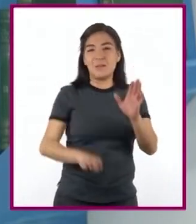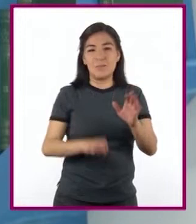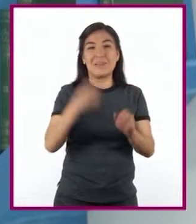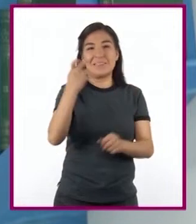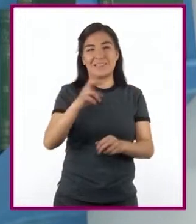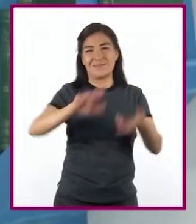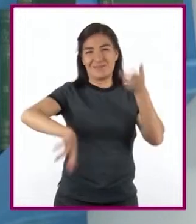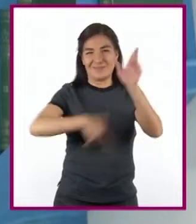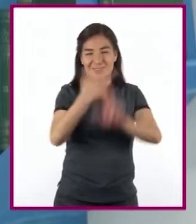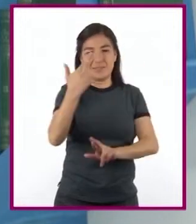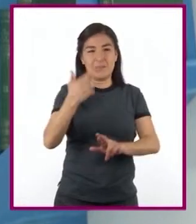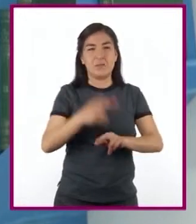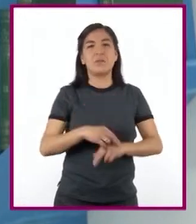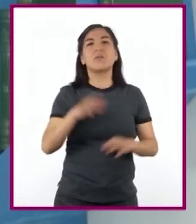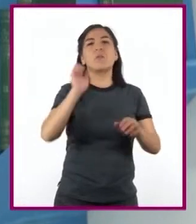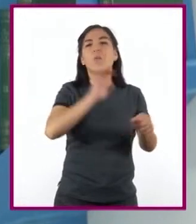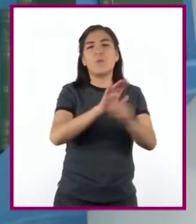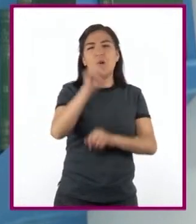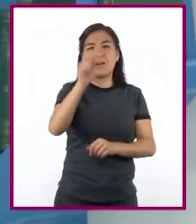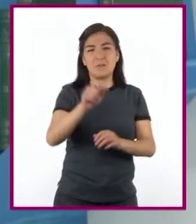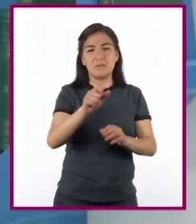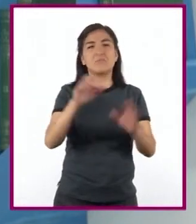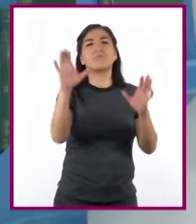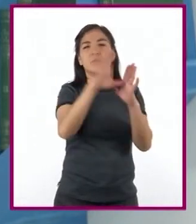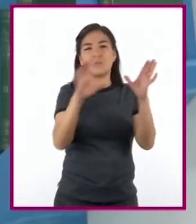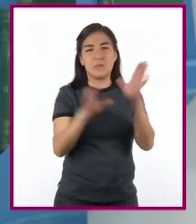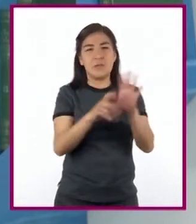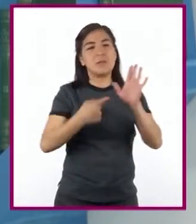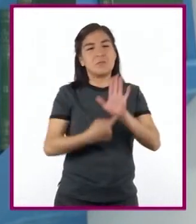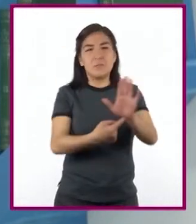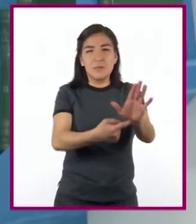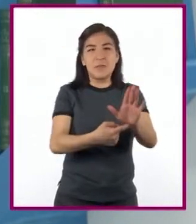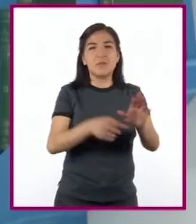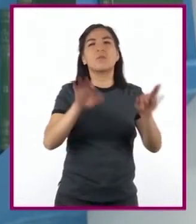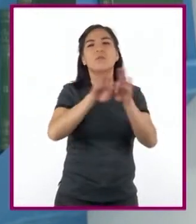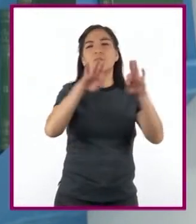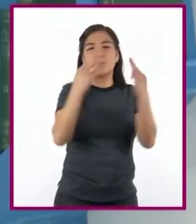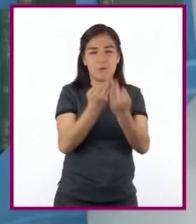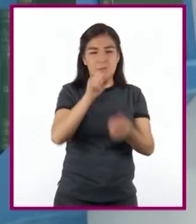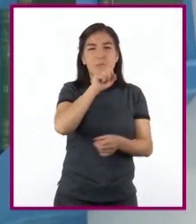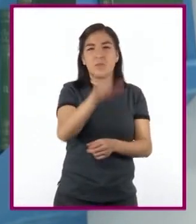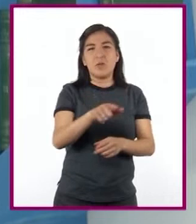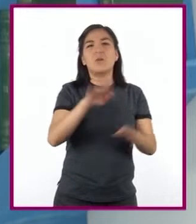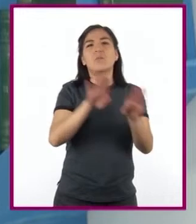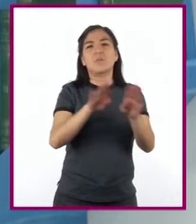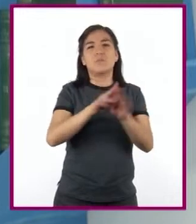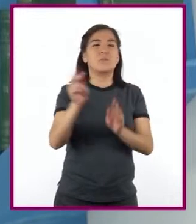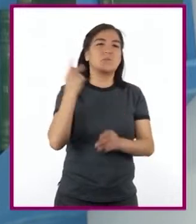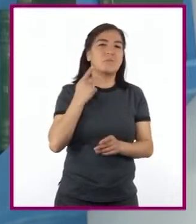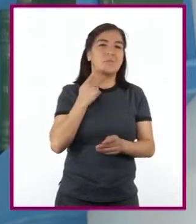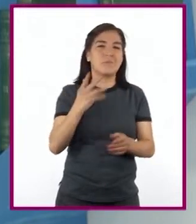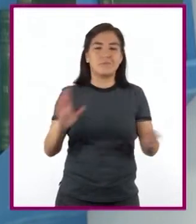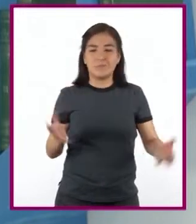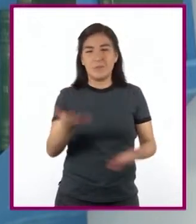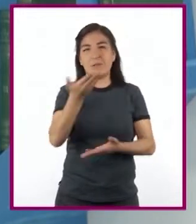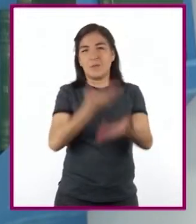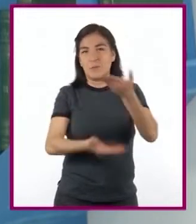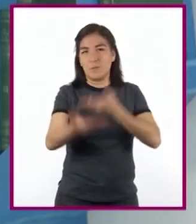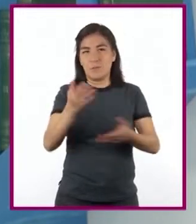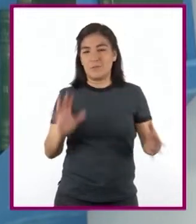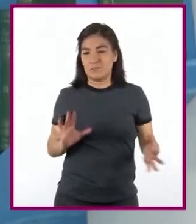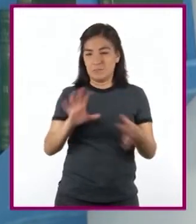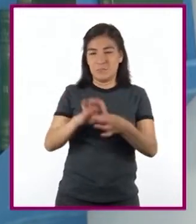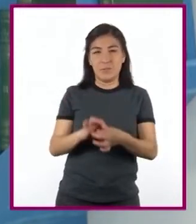dos revoluciones constituyeron en sí mismos otra forma de influencia política compartida, aun cuando